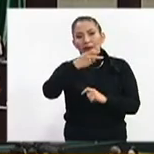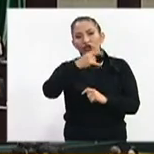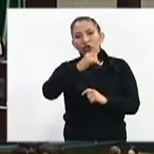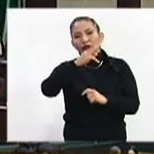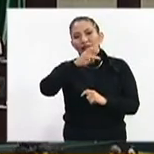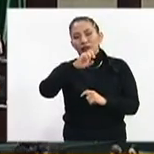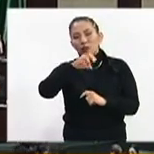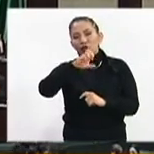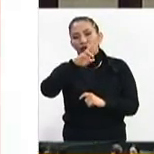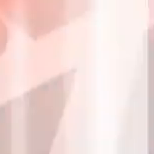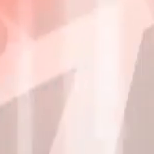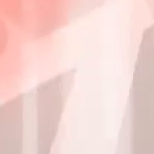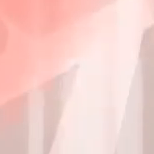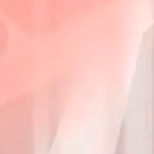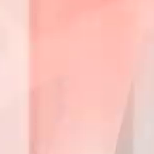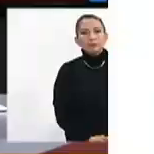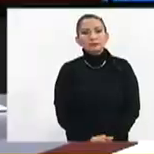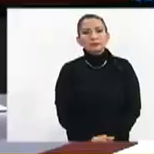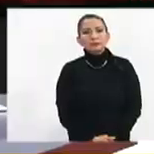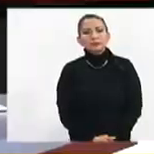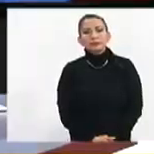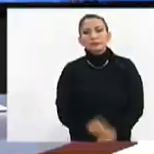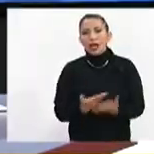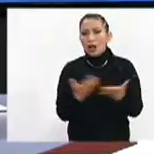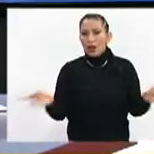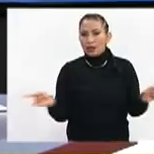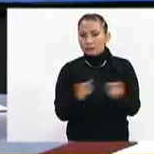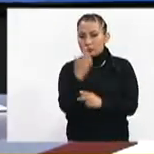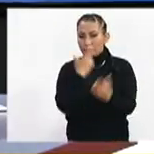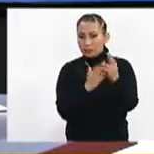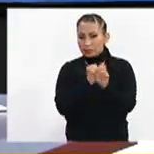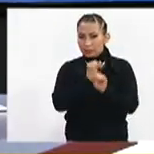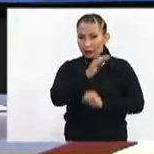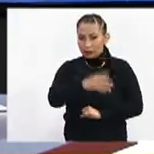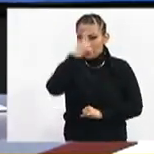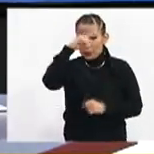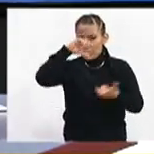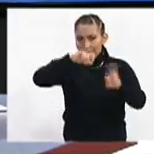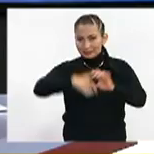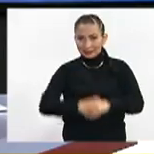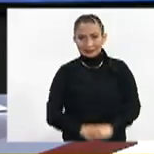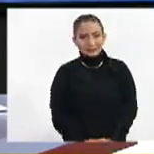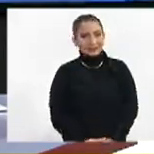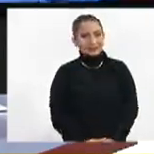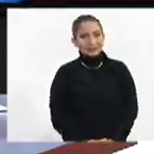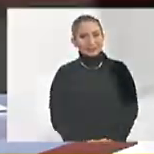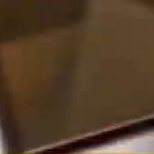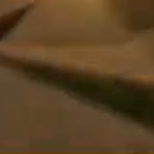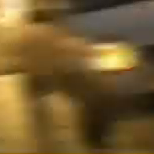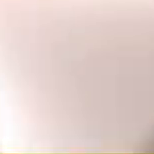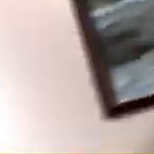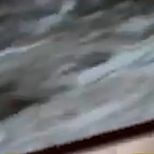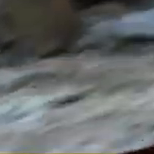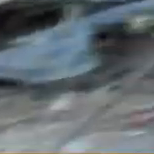Gilberto Rodríguez Monroy. Vamos a nuestro resumen, regresamos con más información. Esto es México al Día.